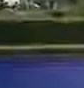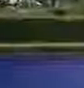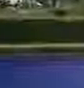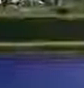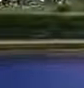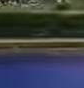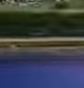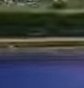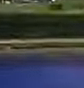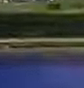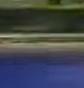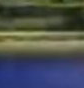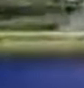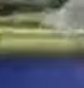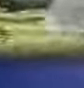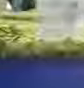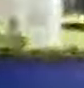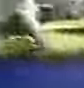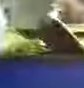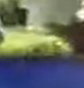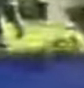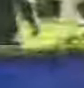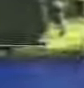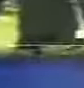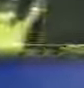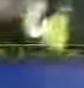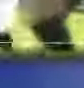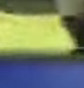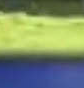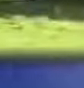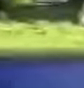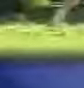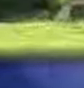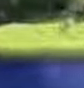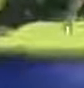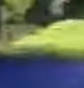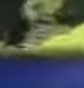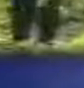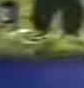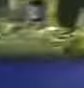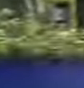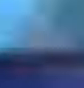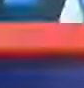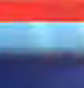Ascienden a 4 los militares muertos tras el accidente de un vehículo oficial en Morona, Santiago.